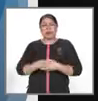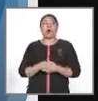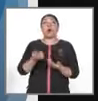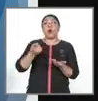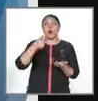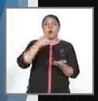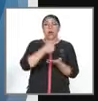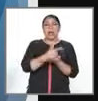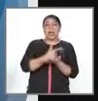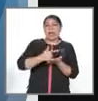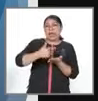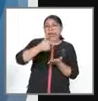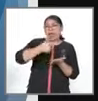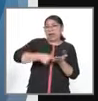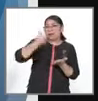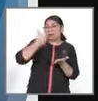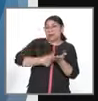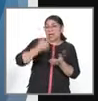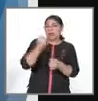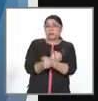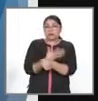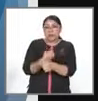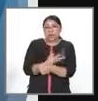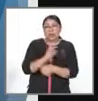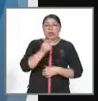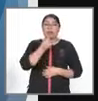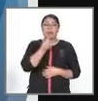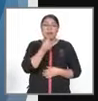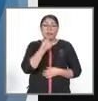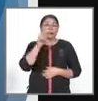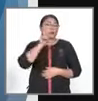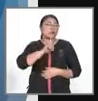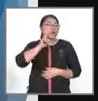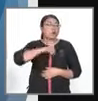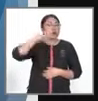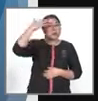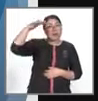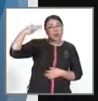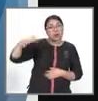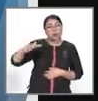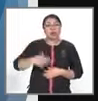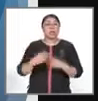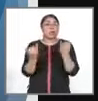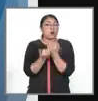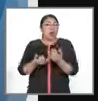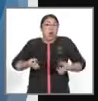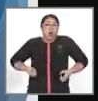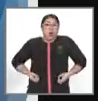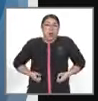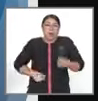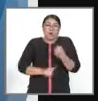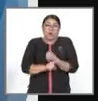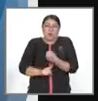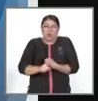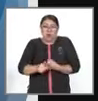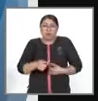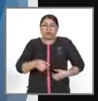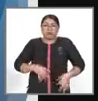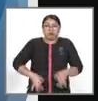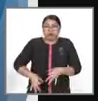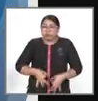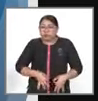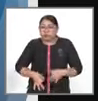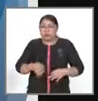triglicéridos elevados en las niñas adolescentes o mujeres adultas síndrome de ovario poliquístico lo que es